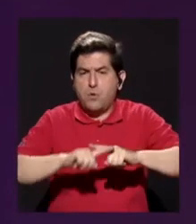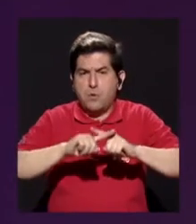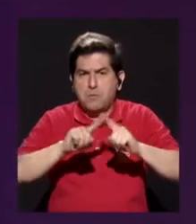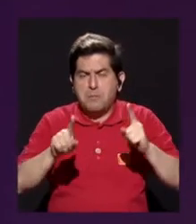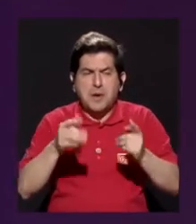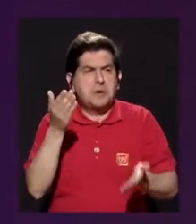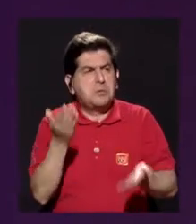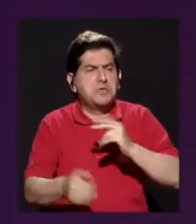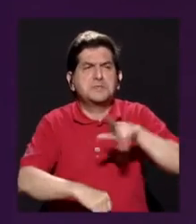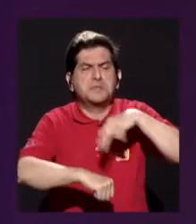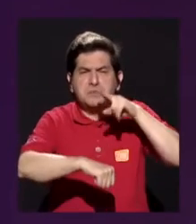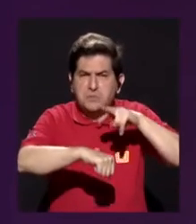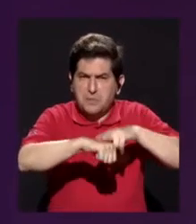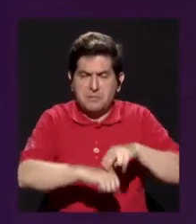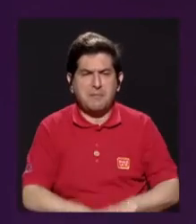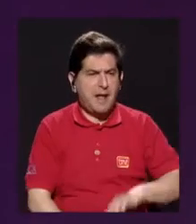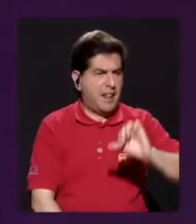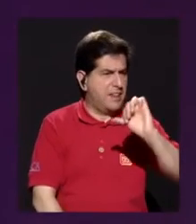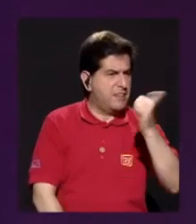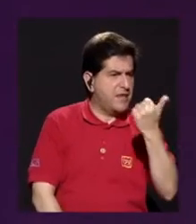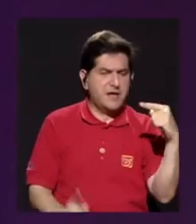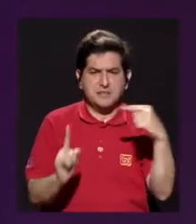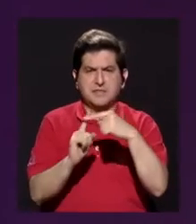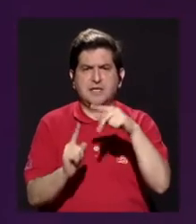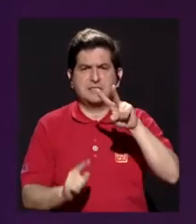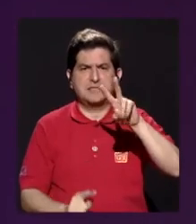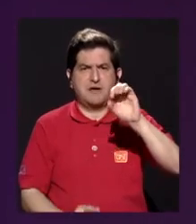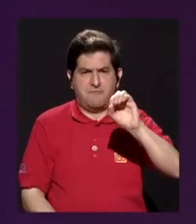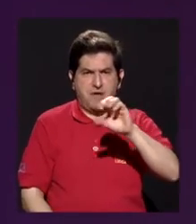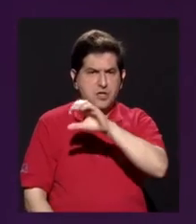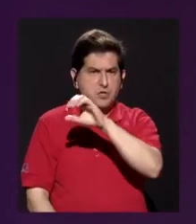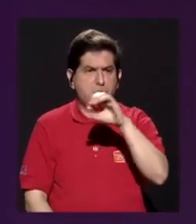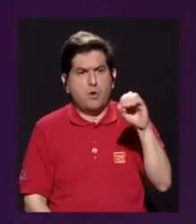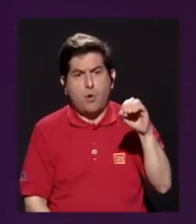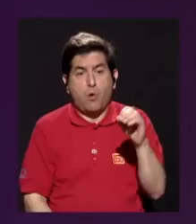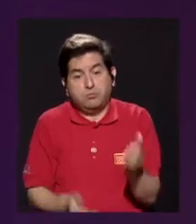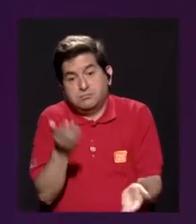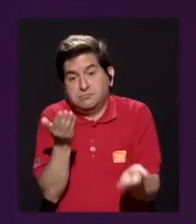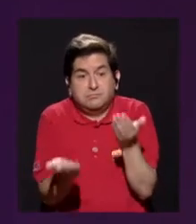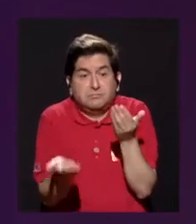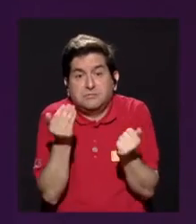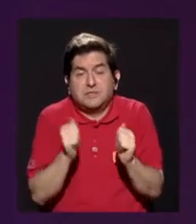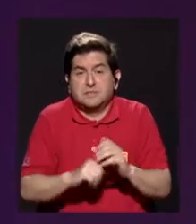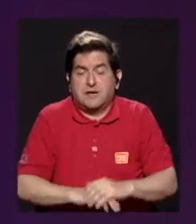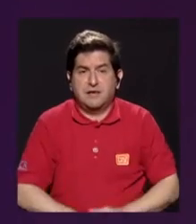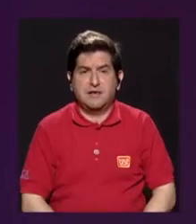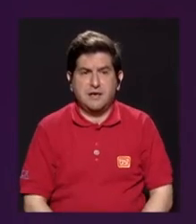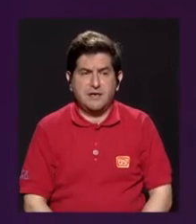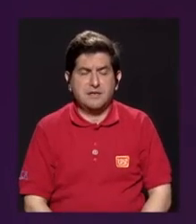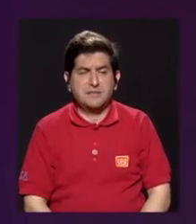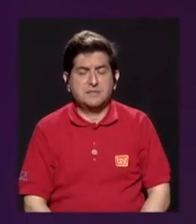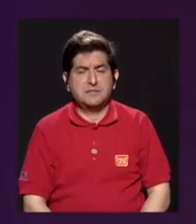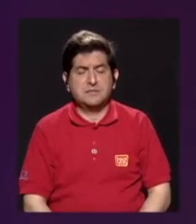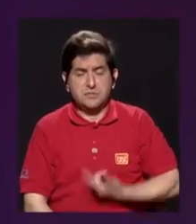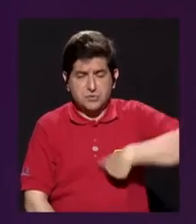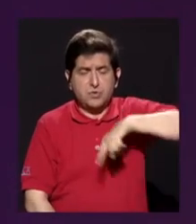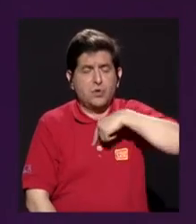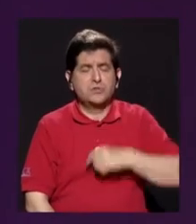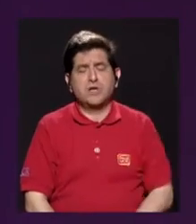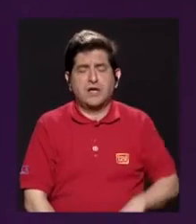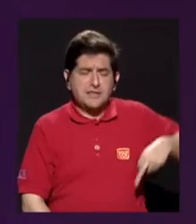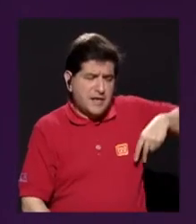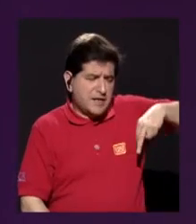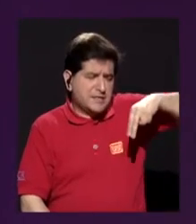oscilar entre de 10 a 20 o qué sé yo, por ejemplo, la romería que hacemos por montaña